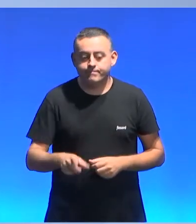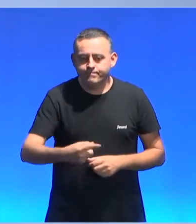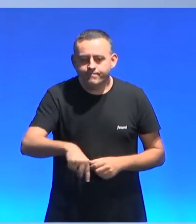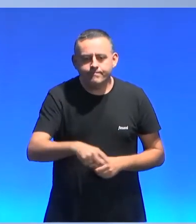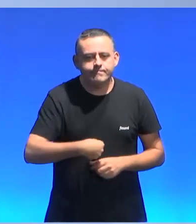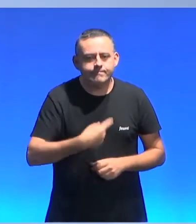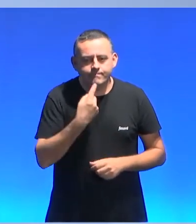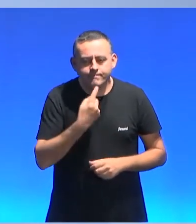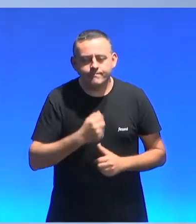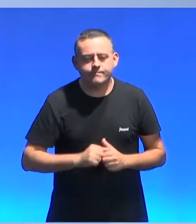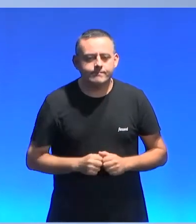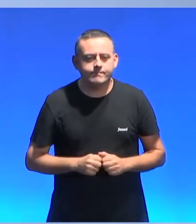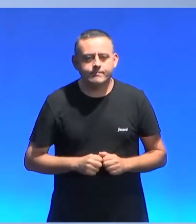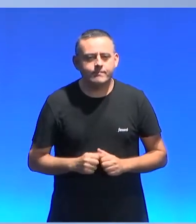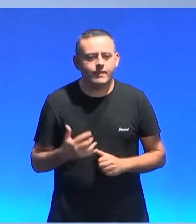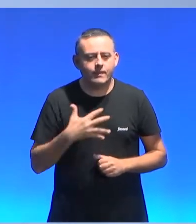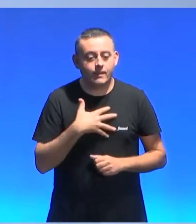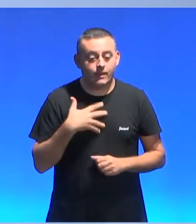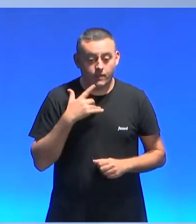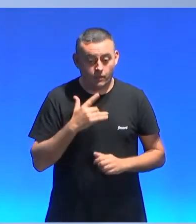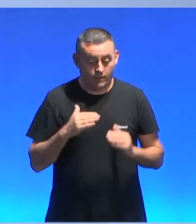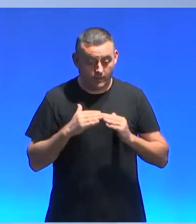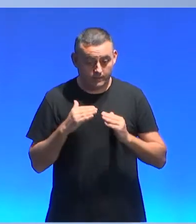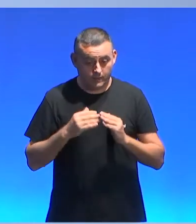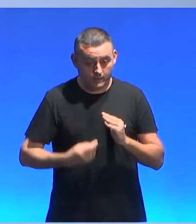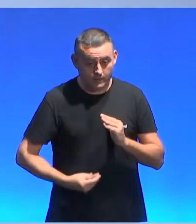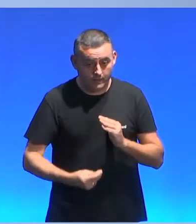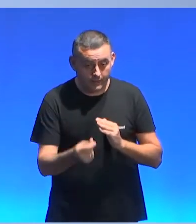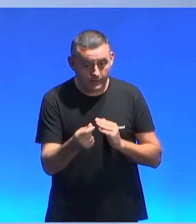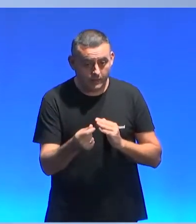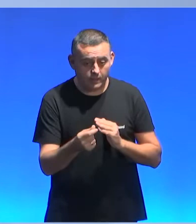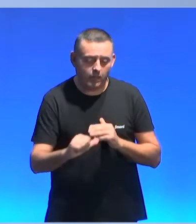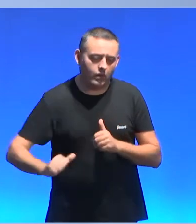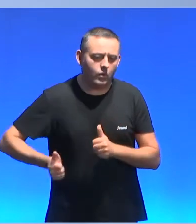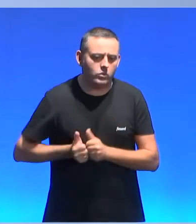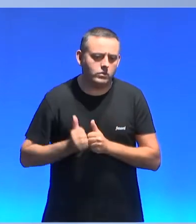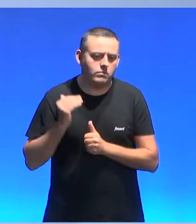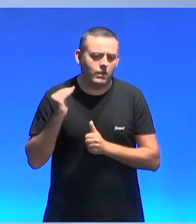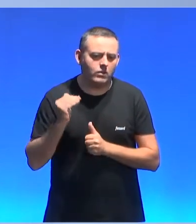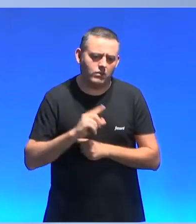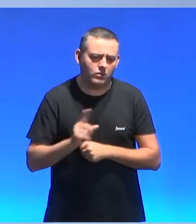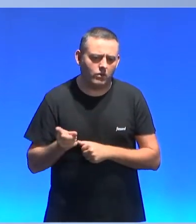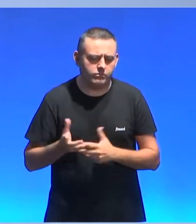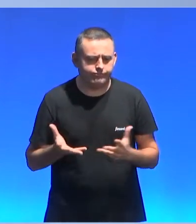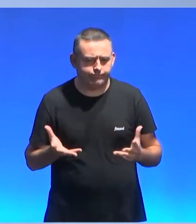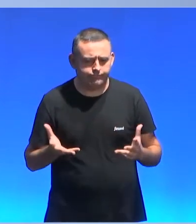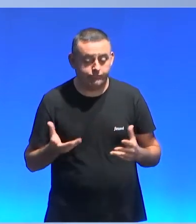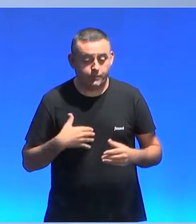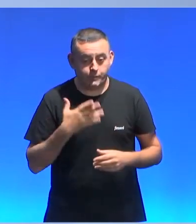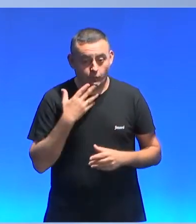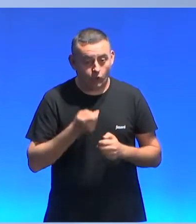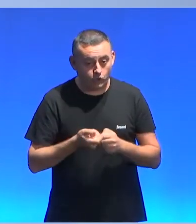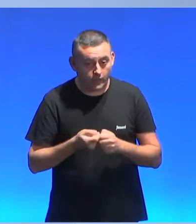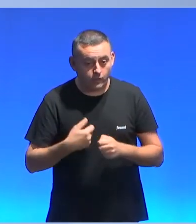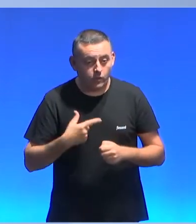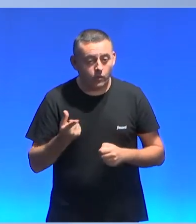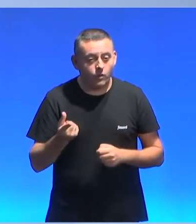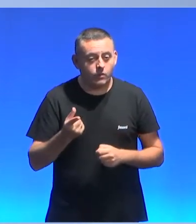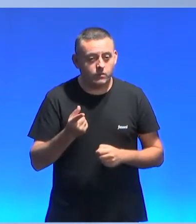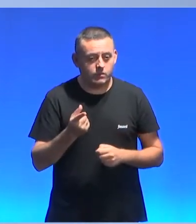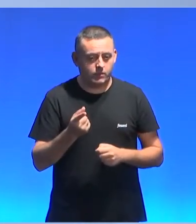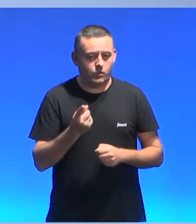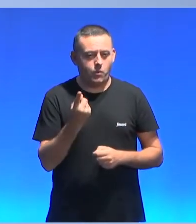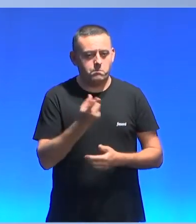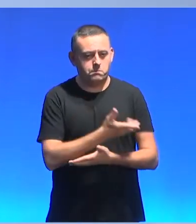sin adulto, poder salir de casa. Rosario es una ciudad de 1 millón de habitantes con muchos